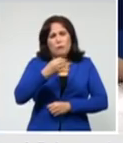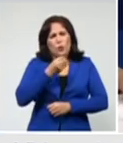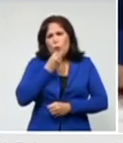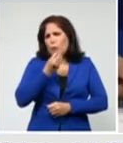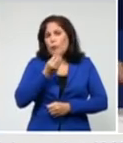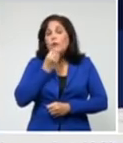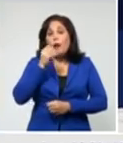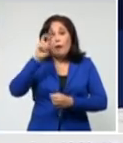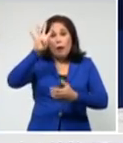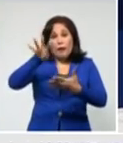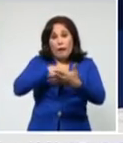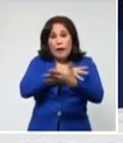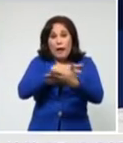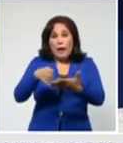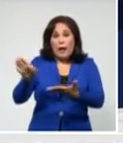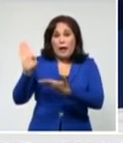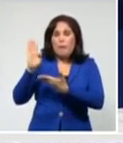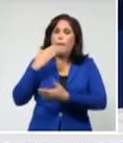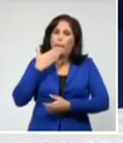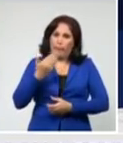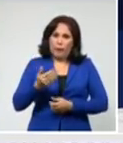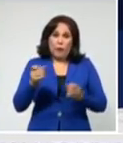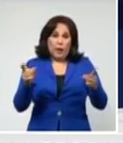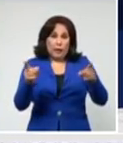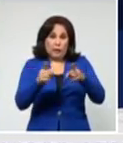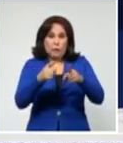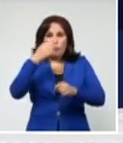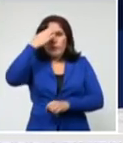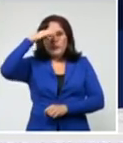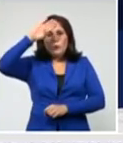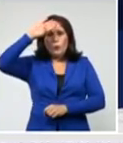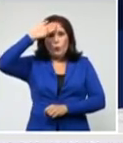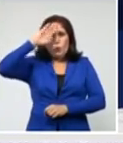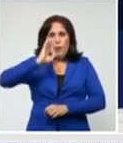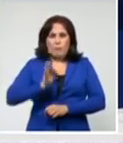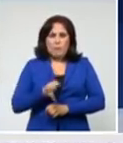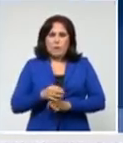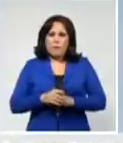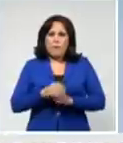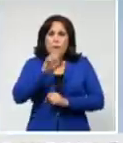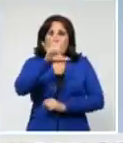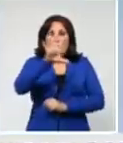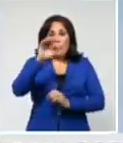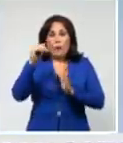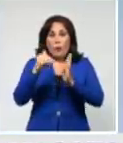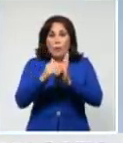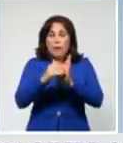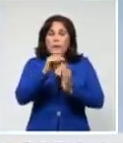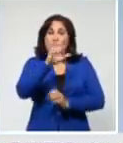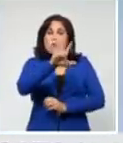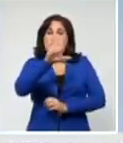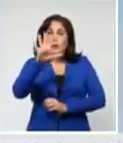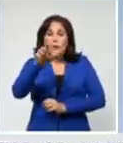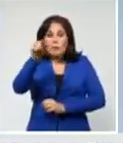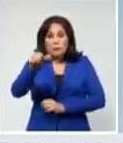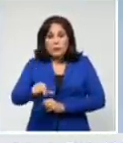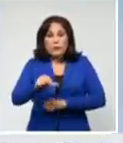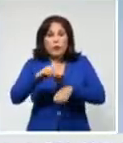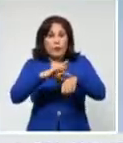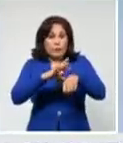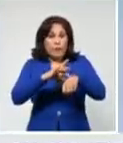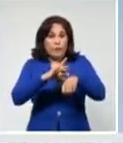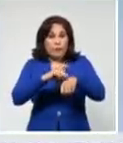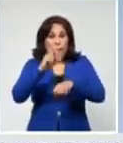numéricos. En resumen, de Cuba, de los 5.055 pacientes